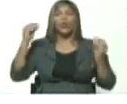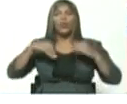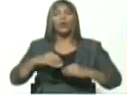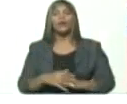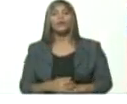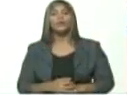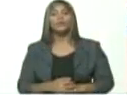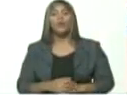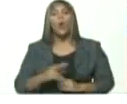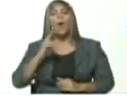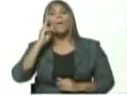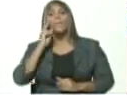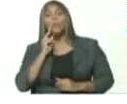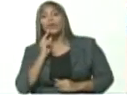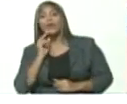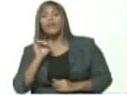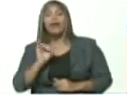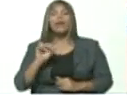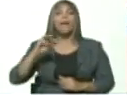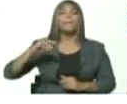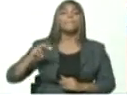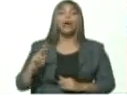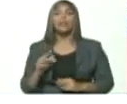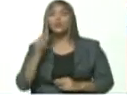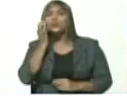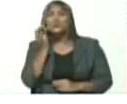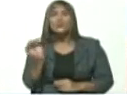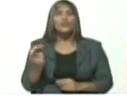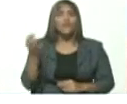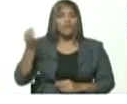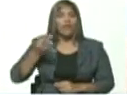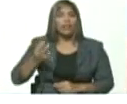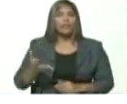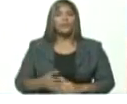Bolívar Martí, es algo único de verdad.